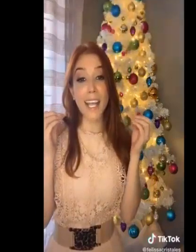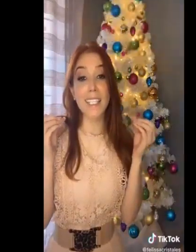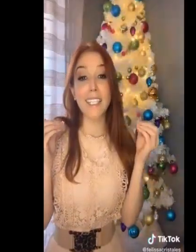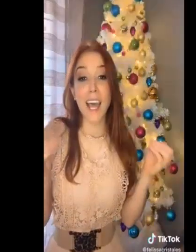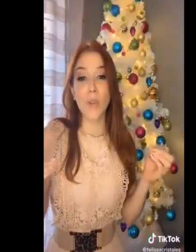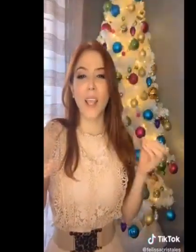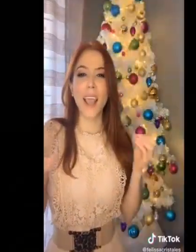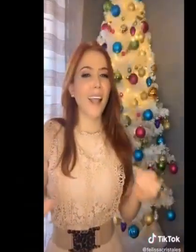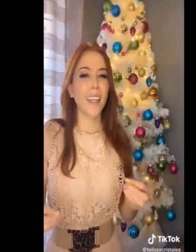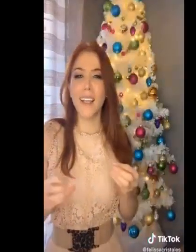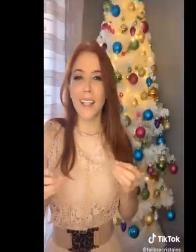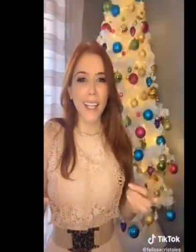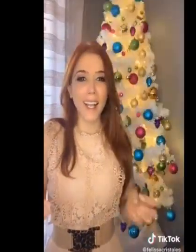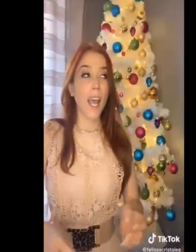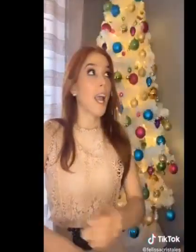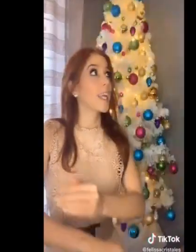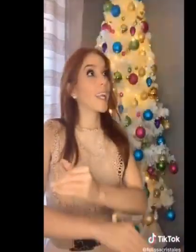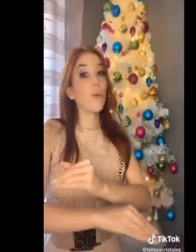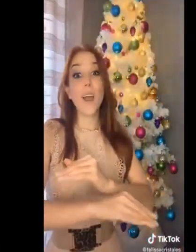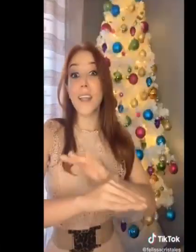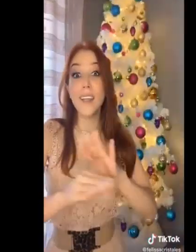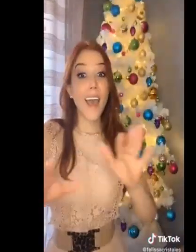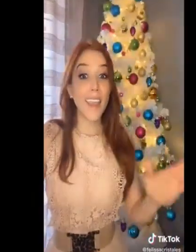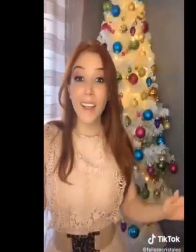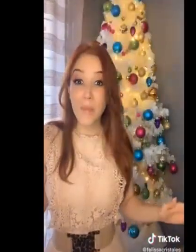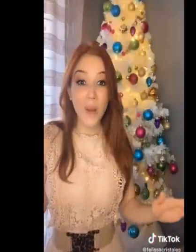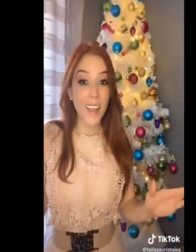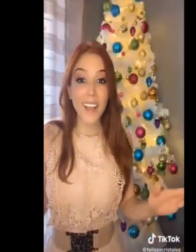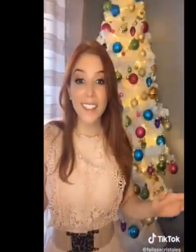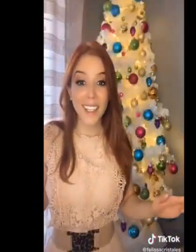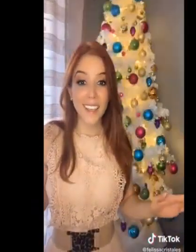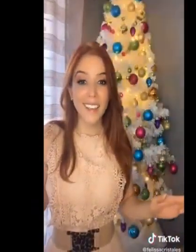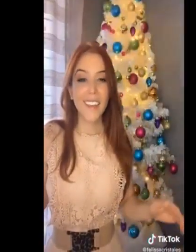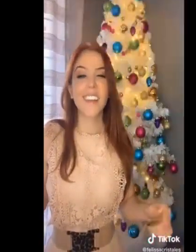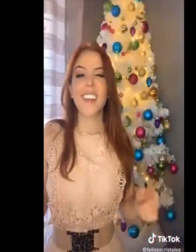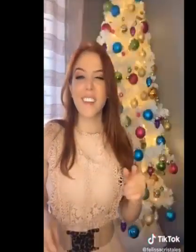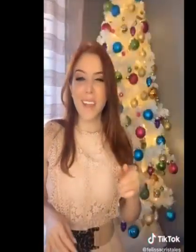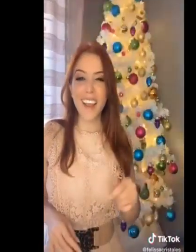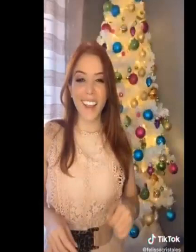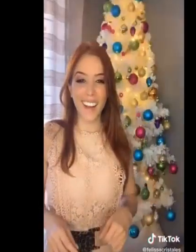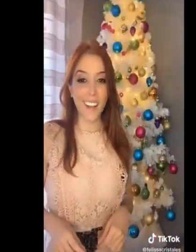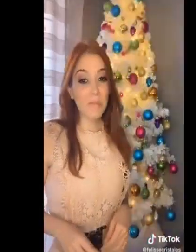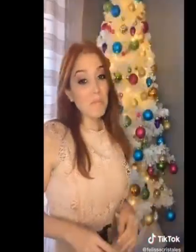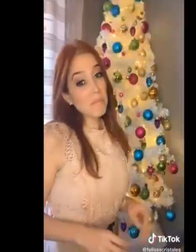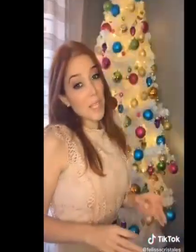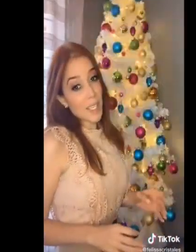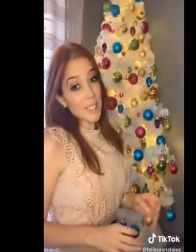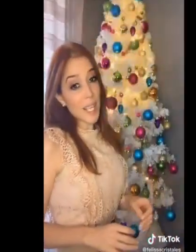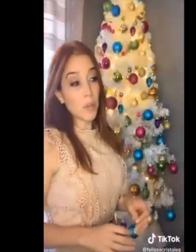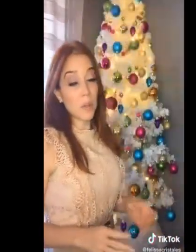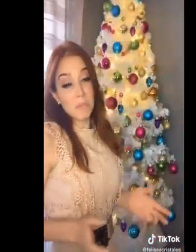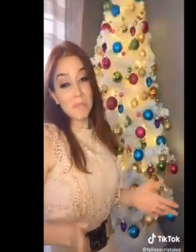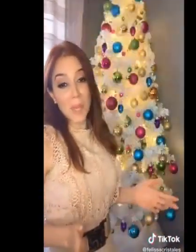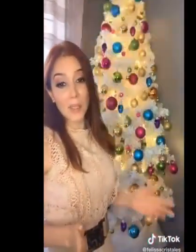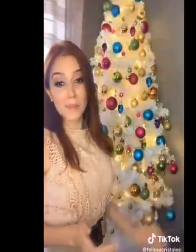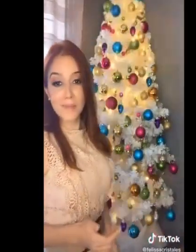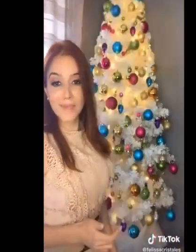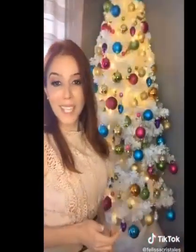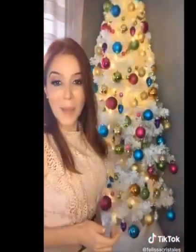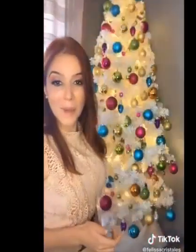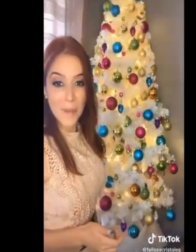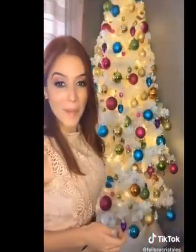está cansado, que alguien les diga que no hay nada que puedan hacer. Y me alegra. Mientras tanto,